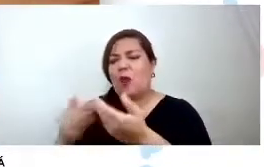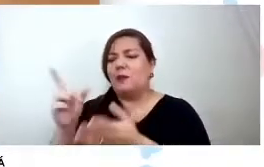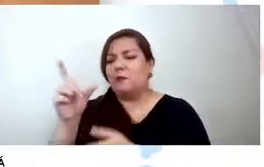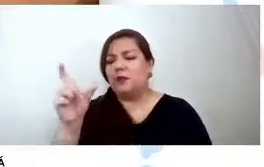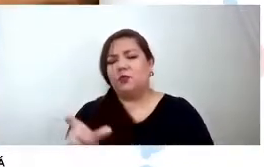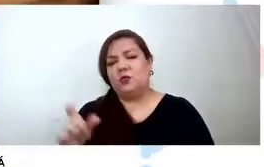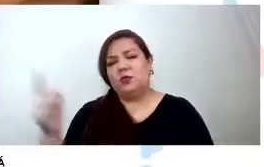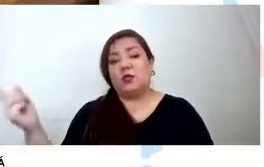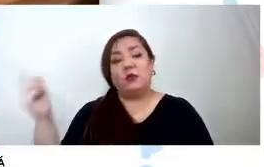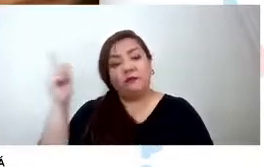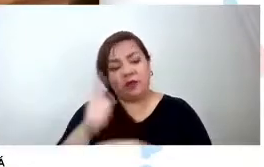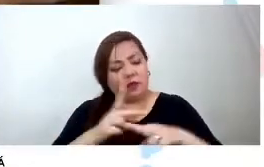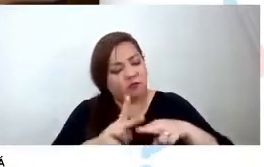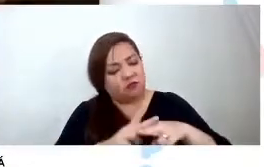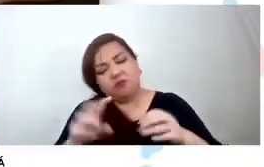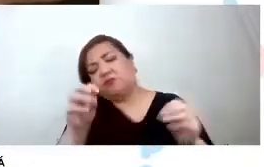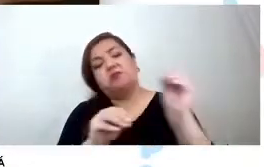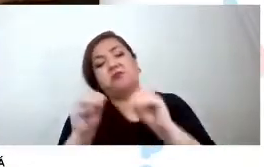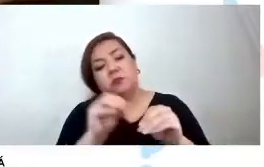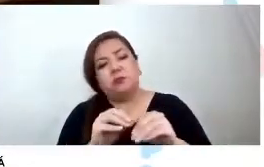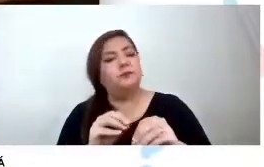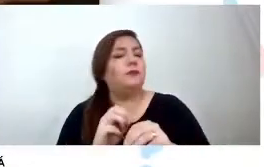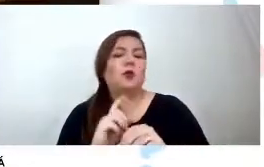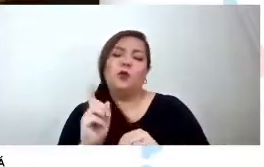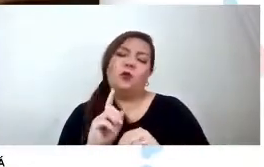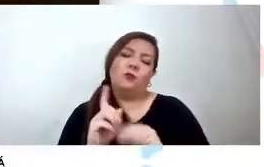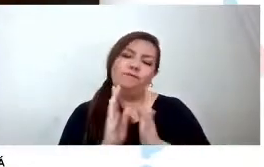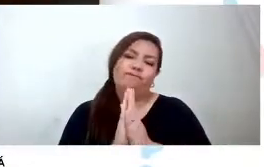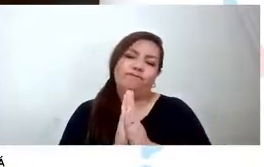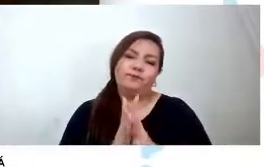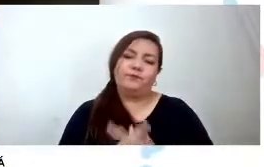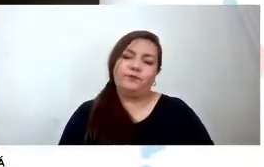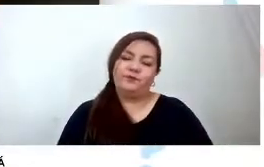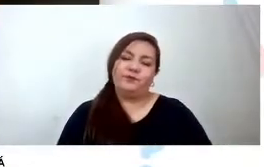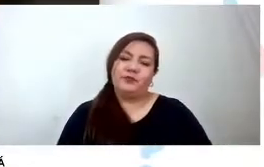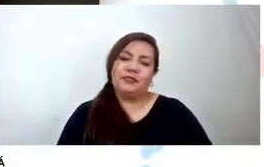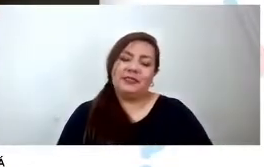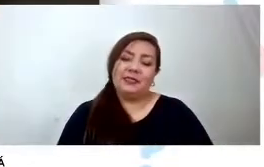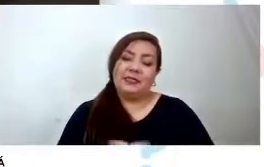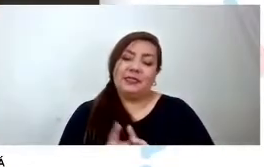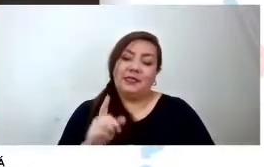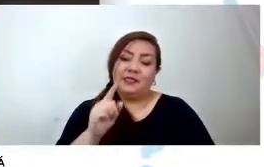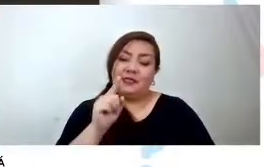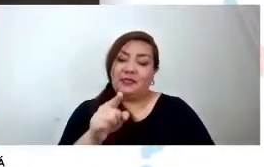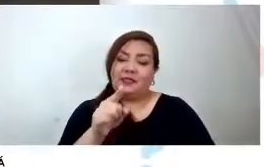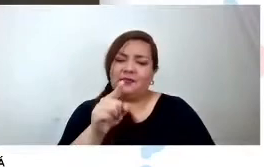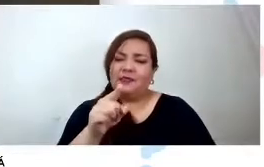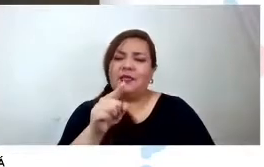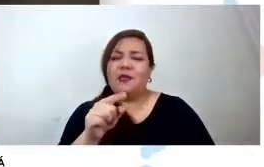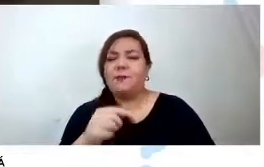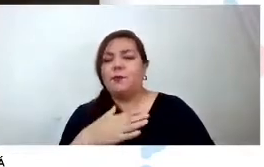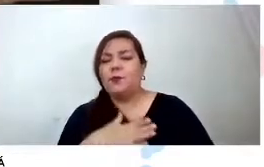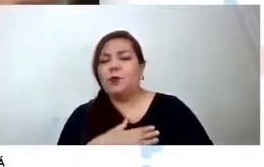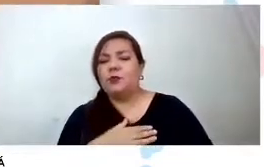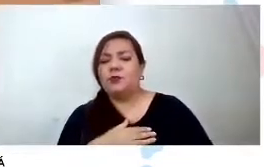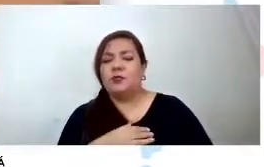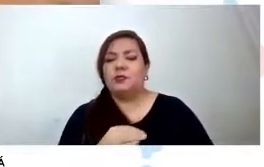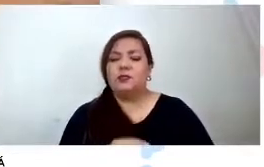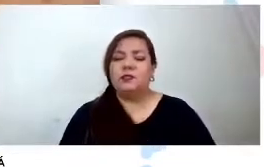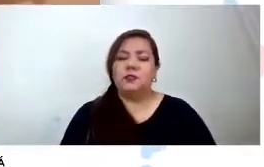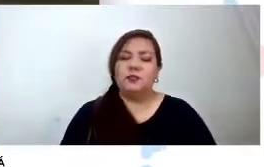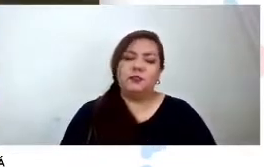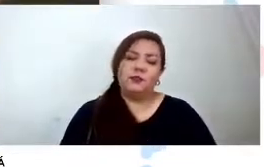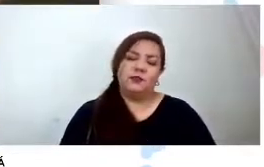tenga los conocimientos para poder hacerlo. Ese trabajo me gusta mucho, porque es